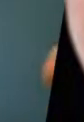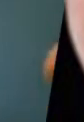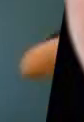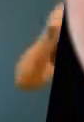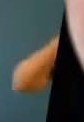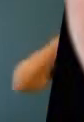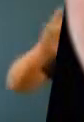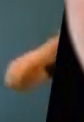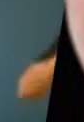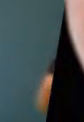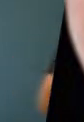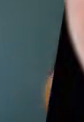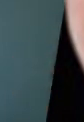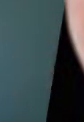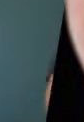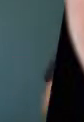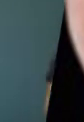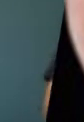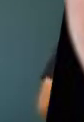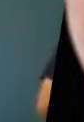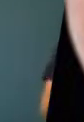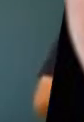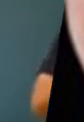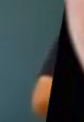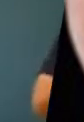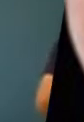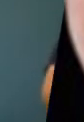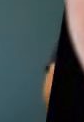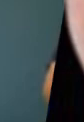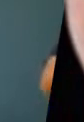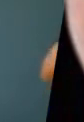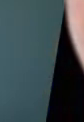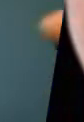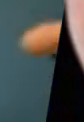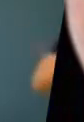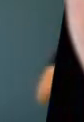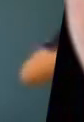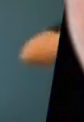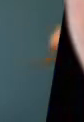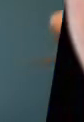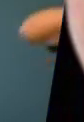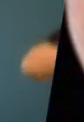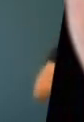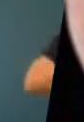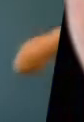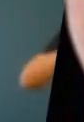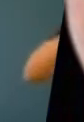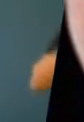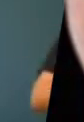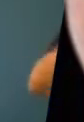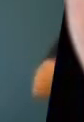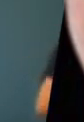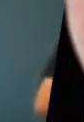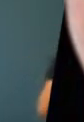no nos han faltado los alimentos. Nuestra estrategia en lo